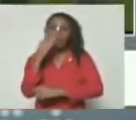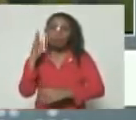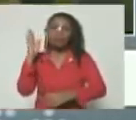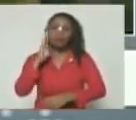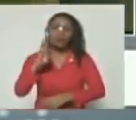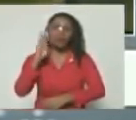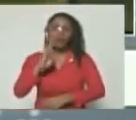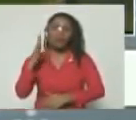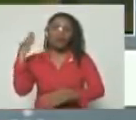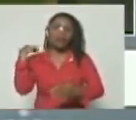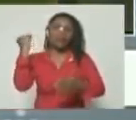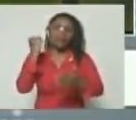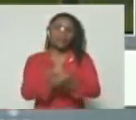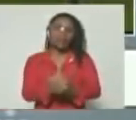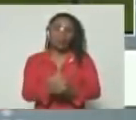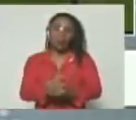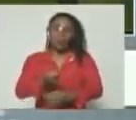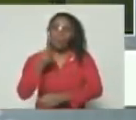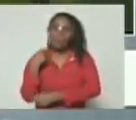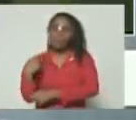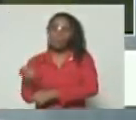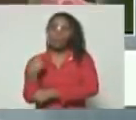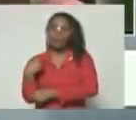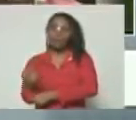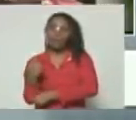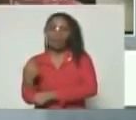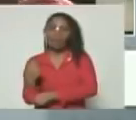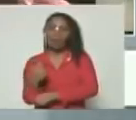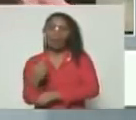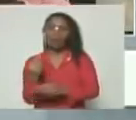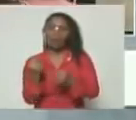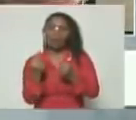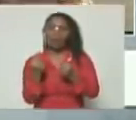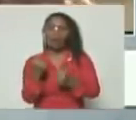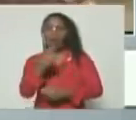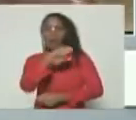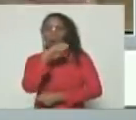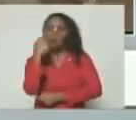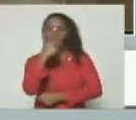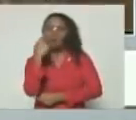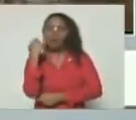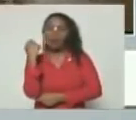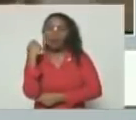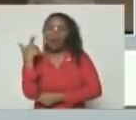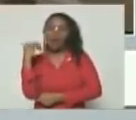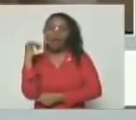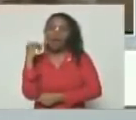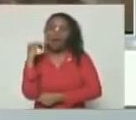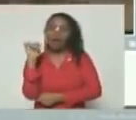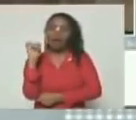asesinos pagos por el dinero de la droga. Tenían un